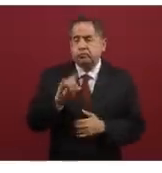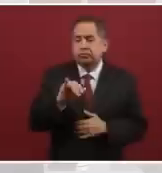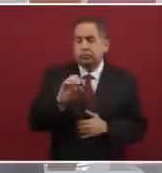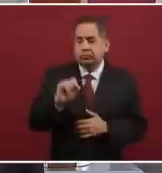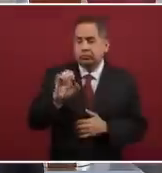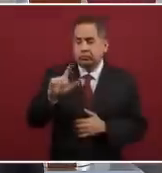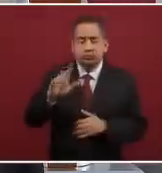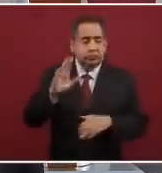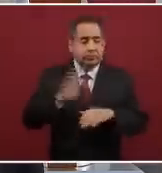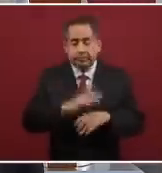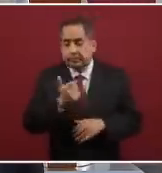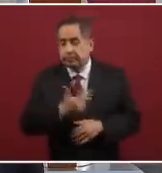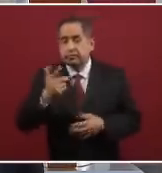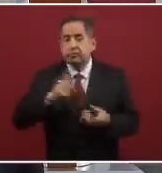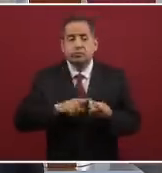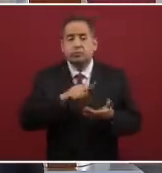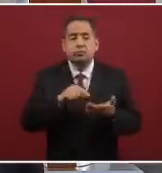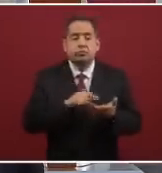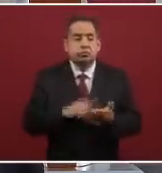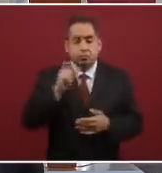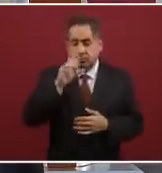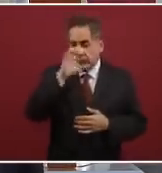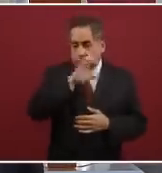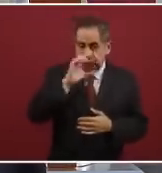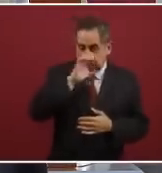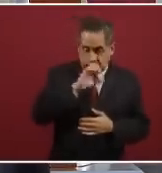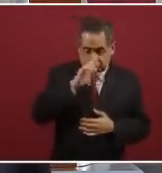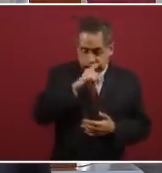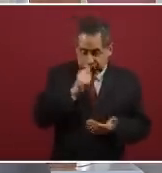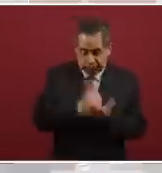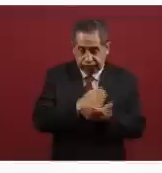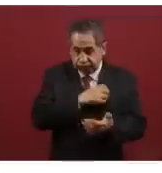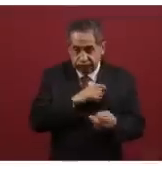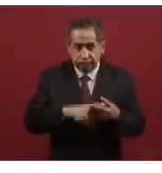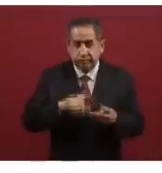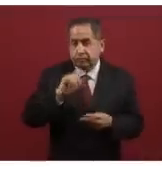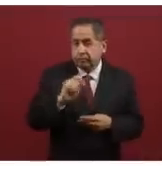precio más alto lo tenemos en Aguascalientes, a